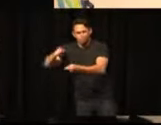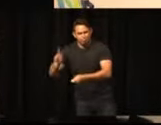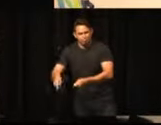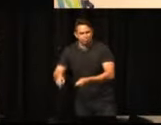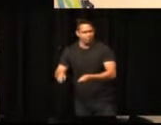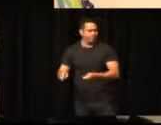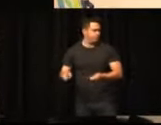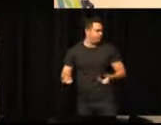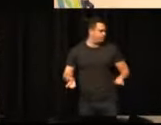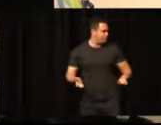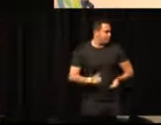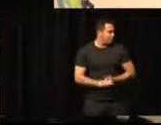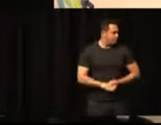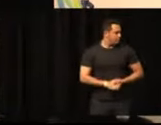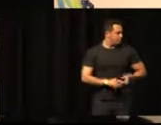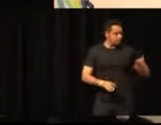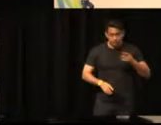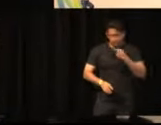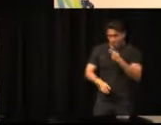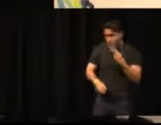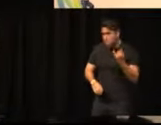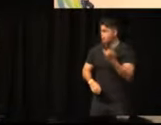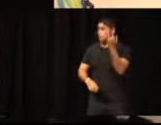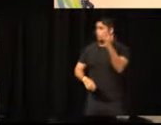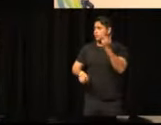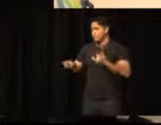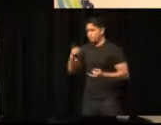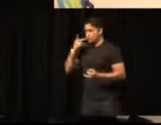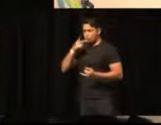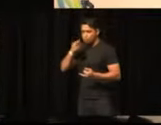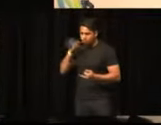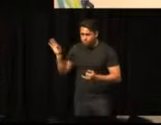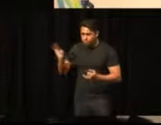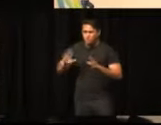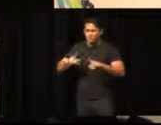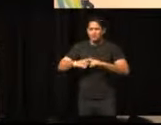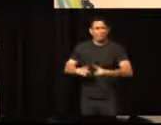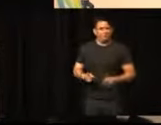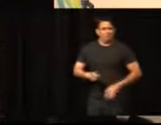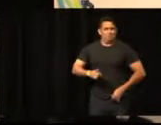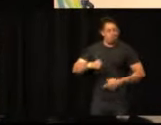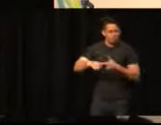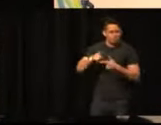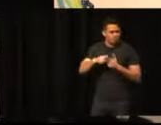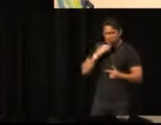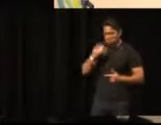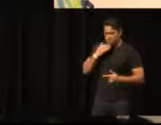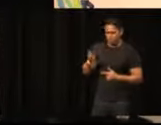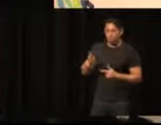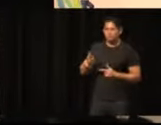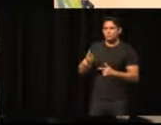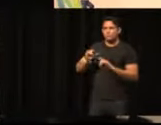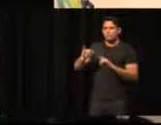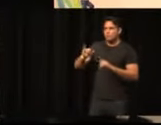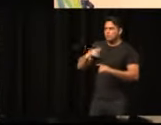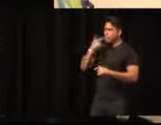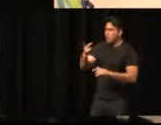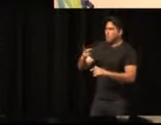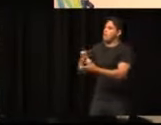rendimiento. Un detalle que me parece importante de lo que dijo Débora es que no hay ningún problema y es